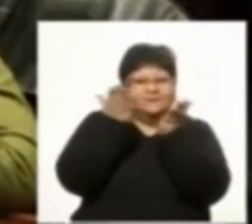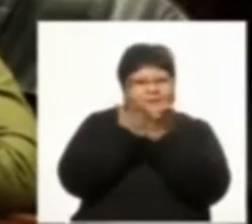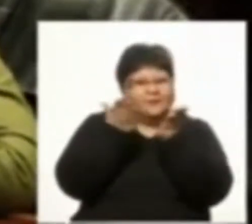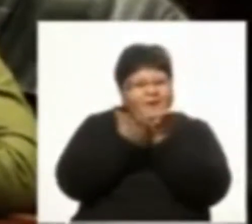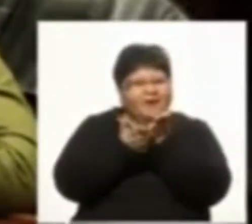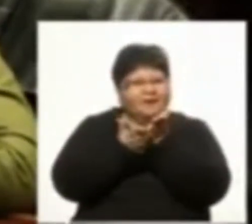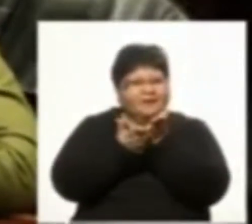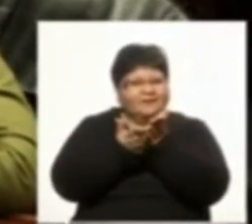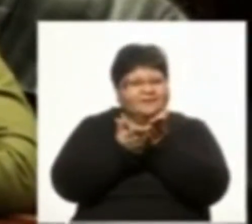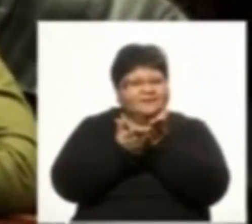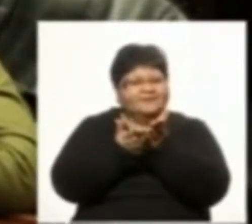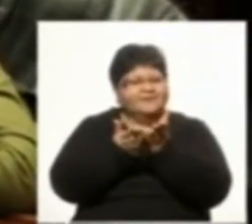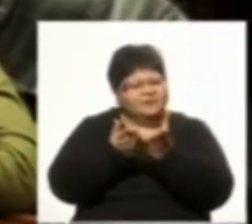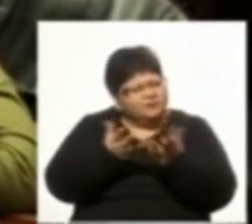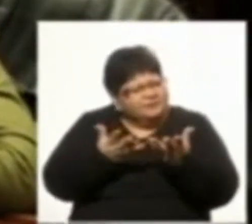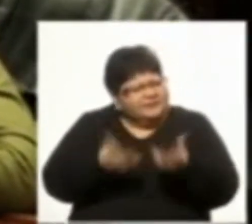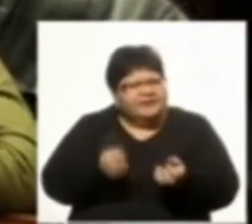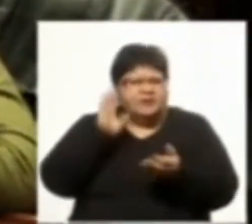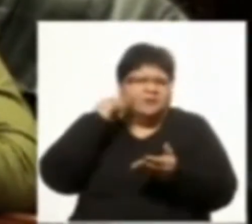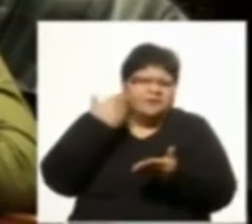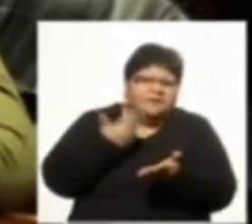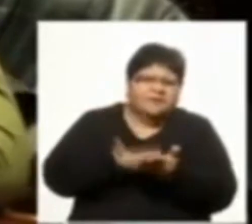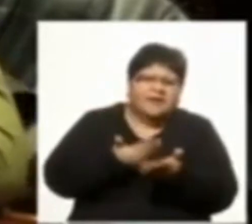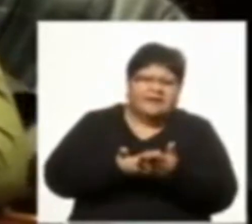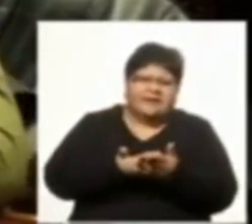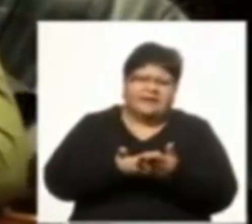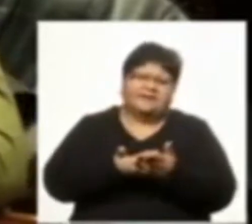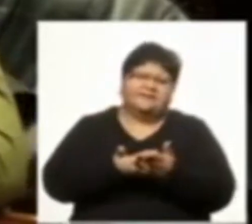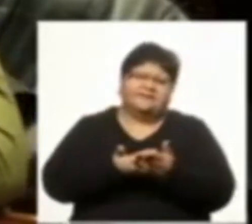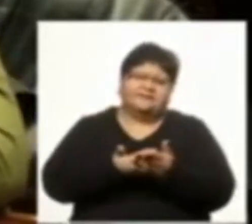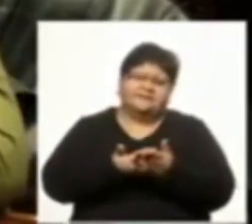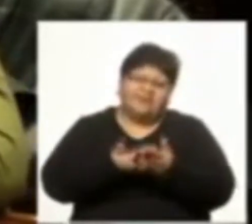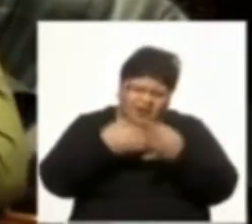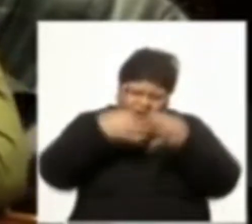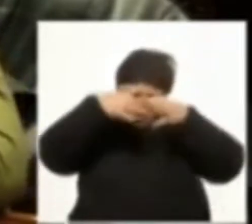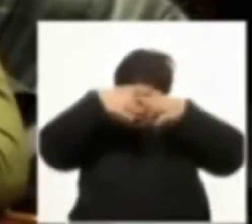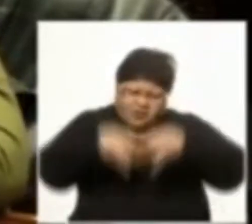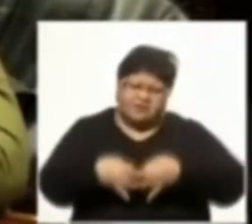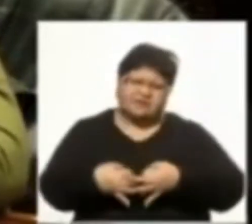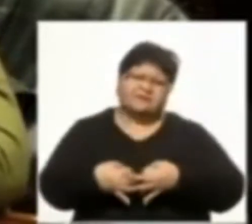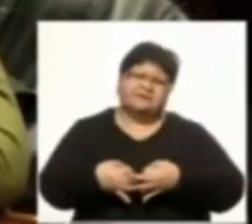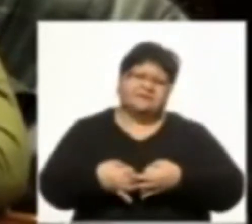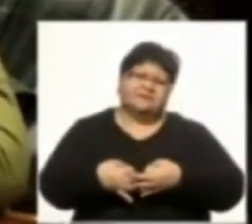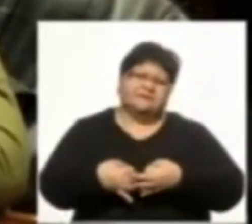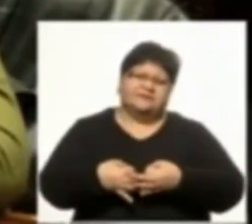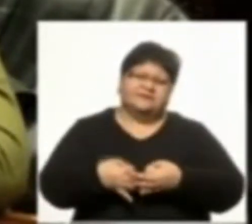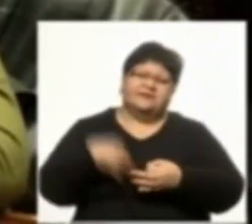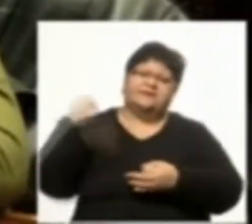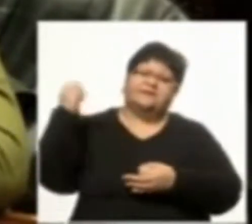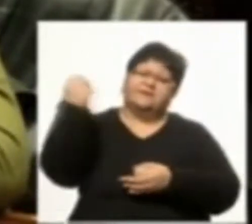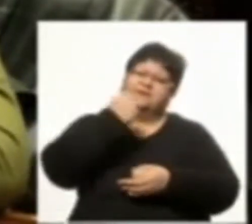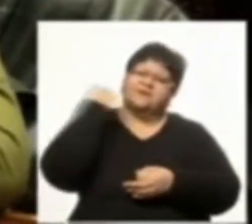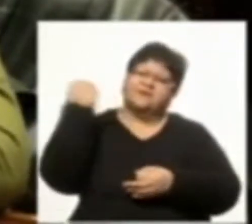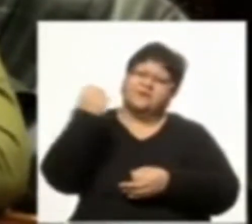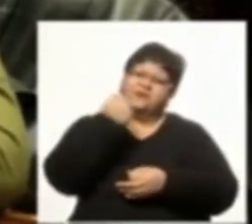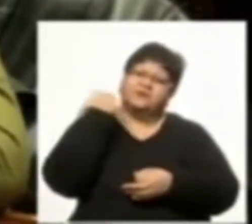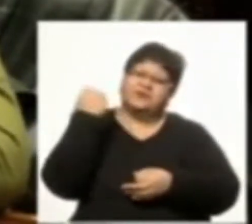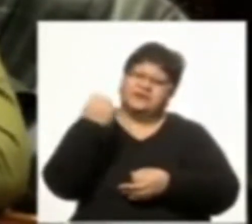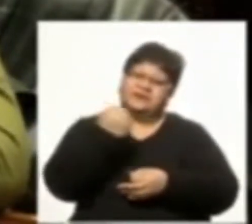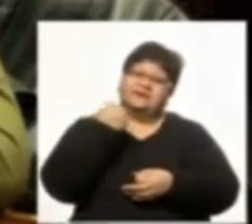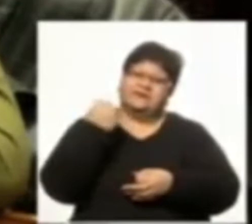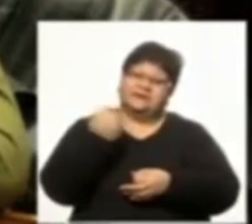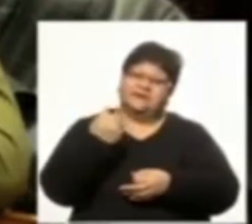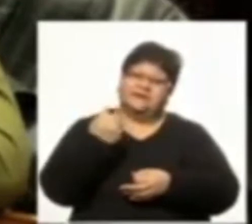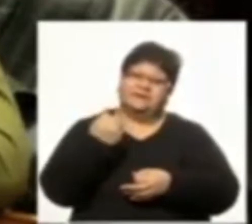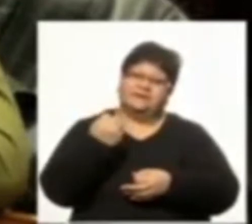folclore de cuestiones en las que aún nos faltaba como colectivo una revisión muy profunda